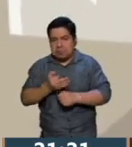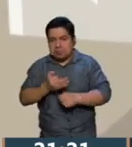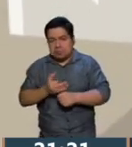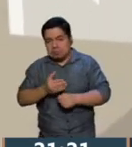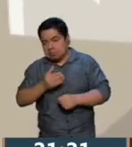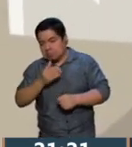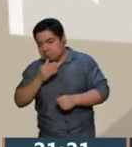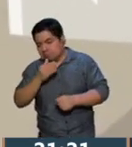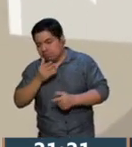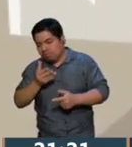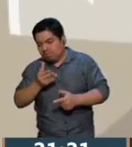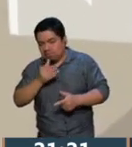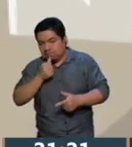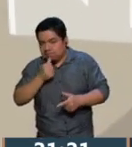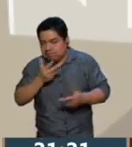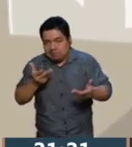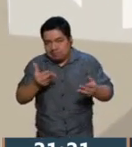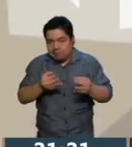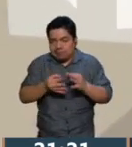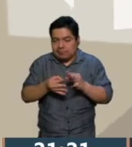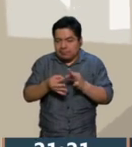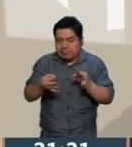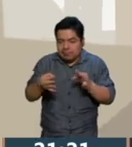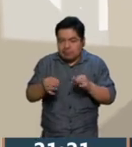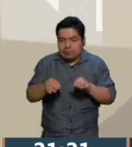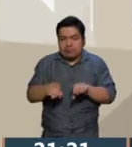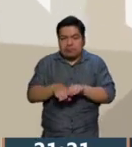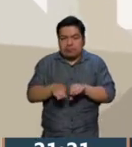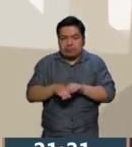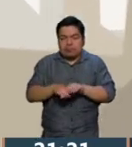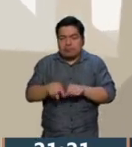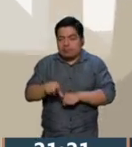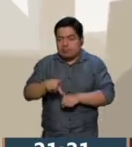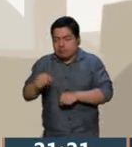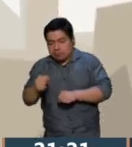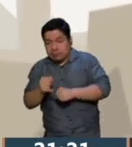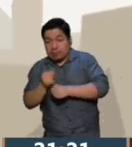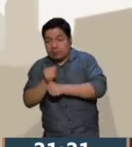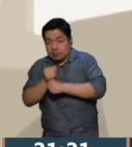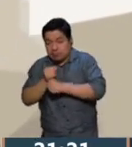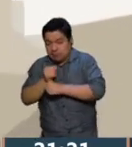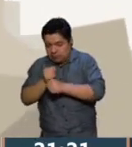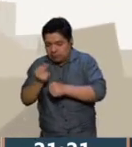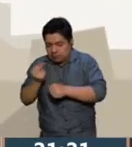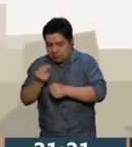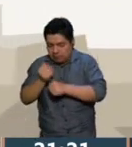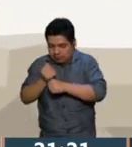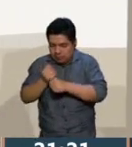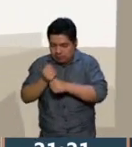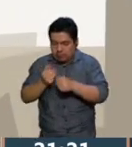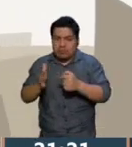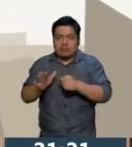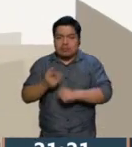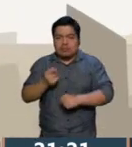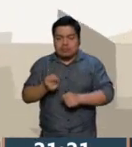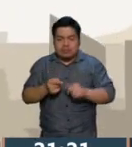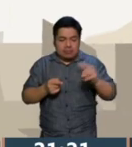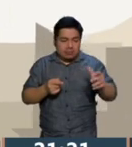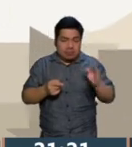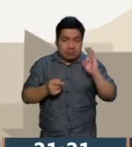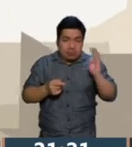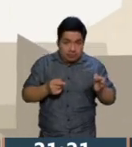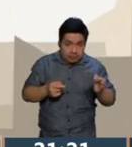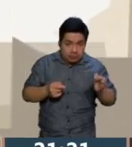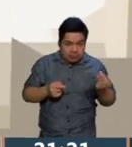ha podido explicar, se tendrá que hacer la investigación correspondiente, entre lo aprobado